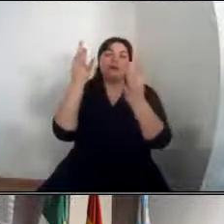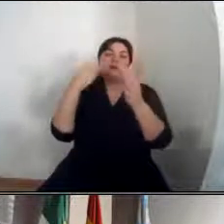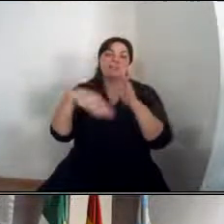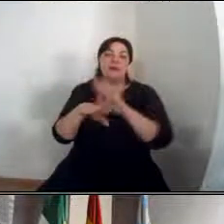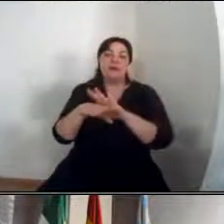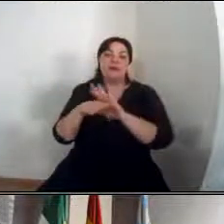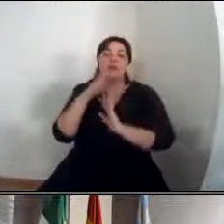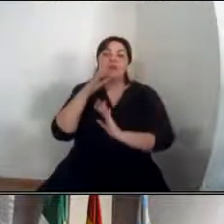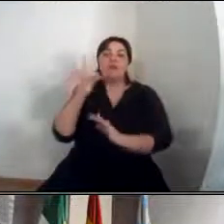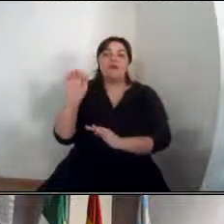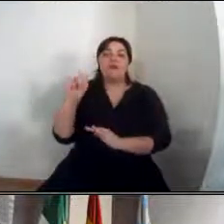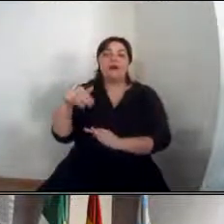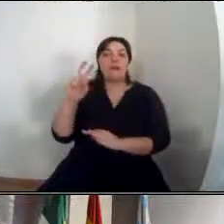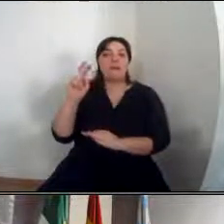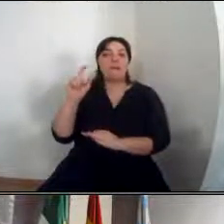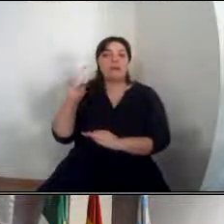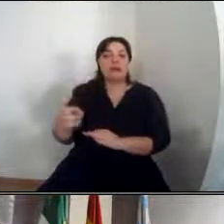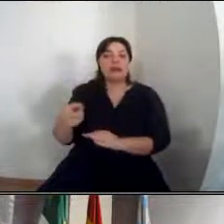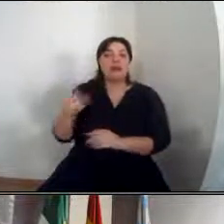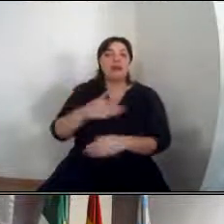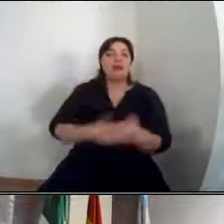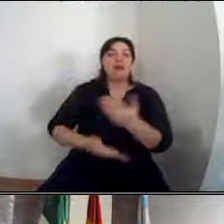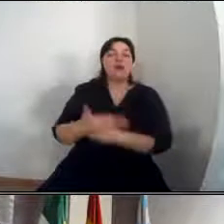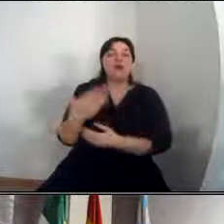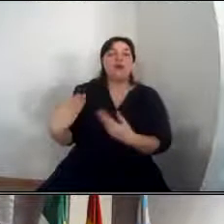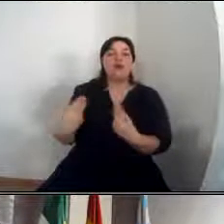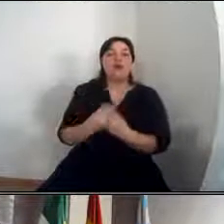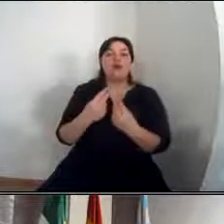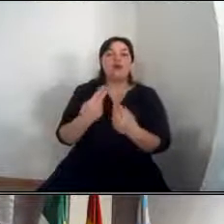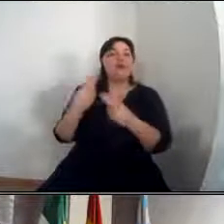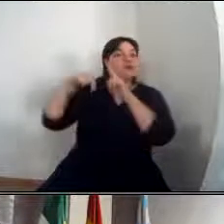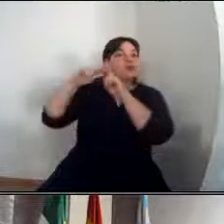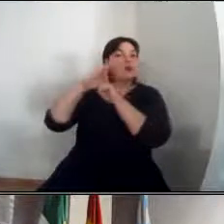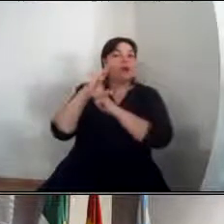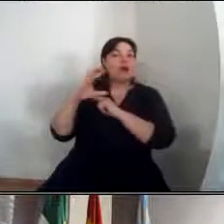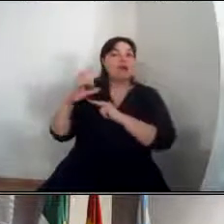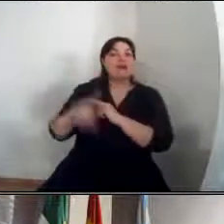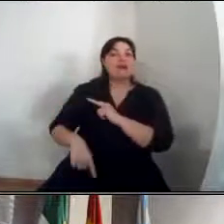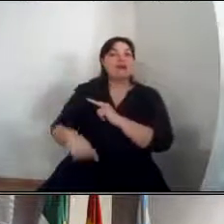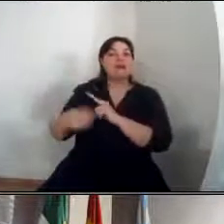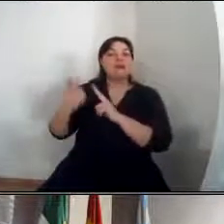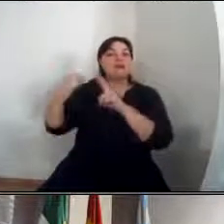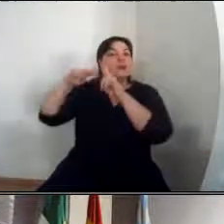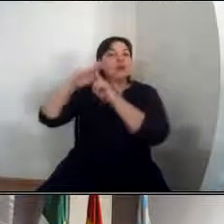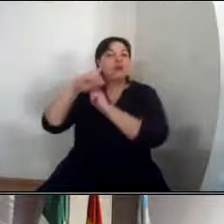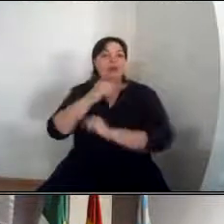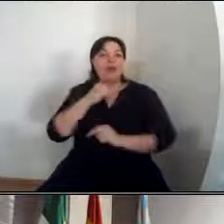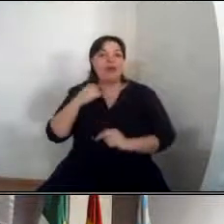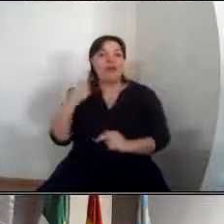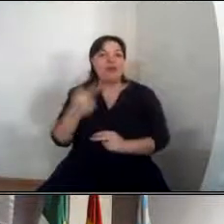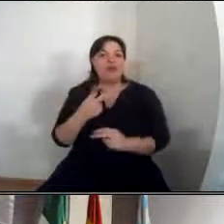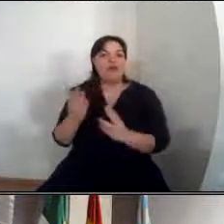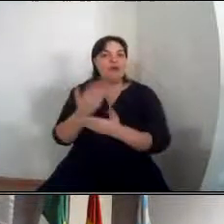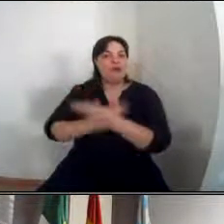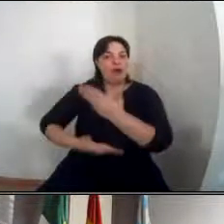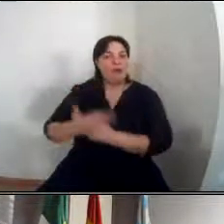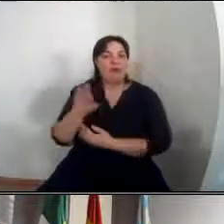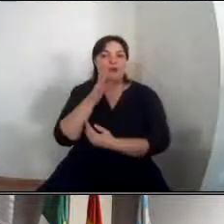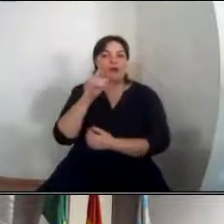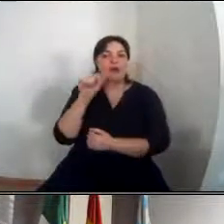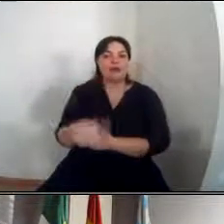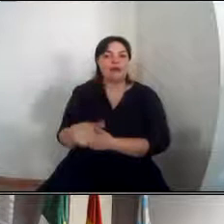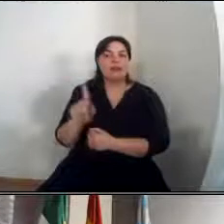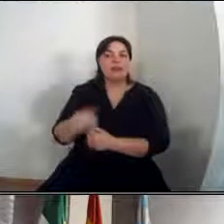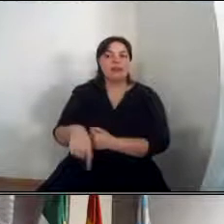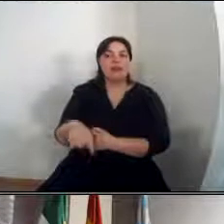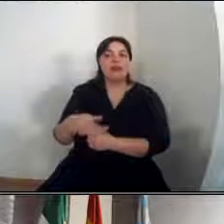por FEMPES en colaboración con Diputación de Cáceres y Diputación de Badajoz. Y para ello, pues tenemos aquí también a María del